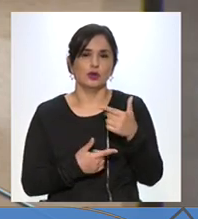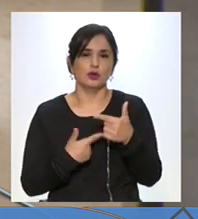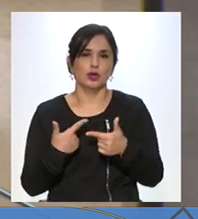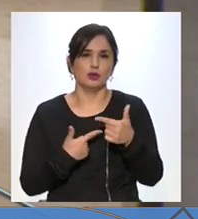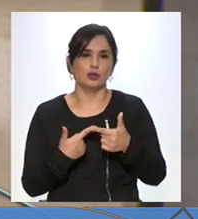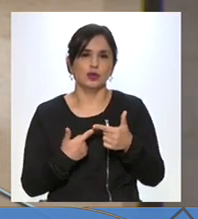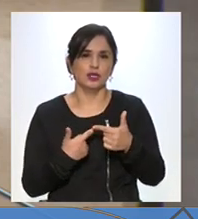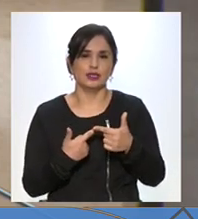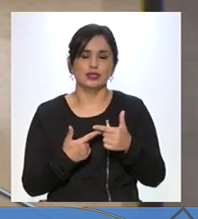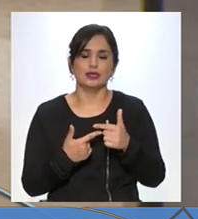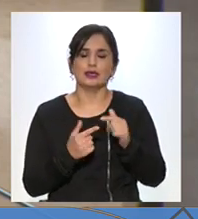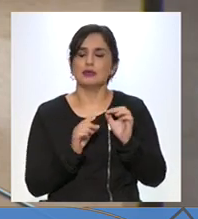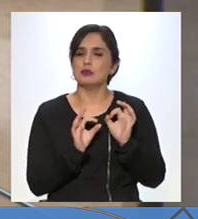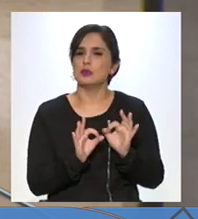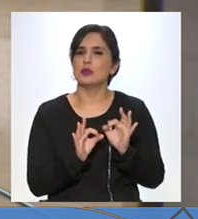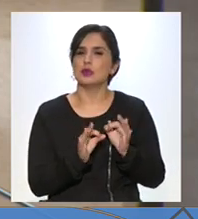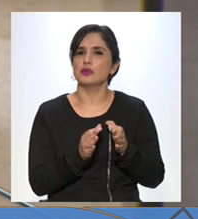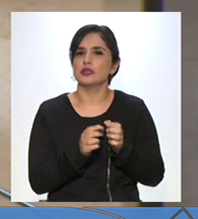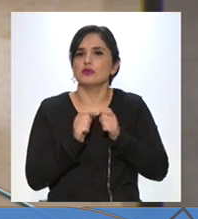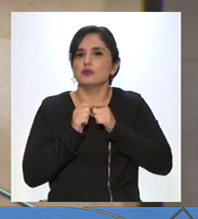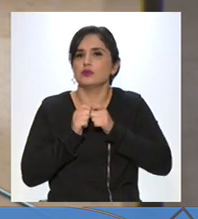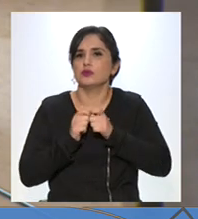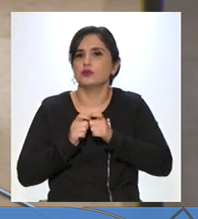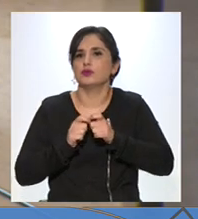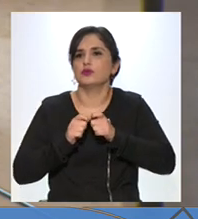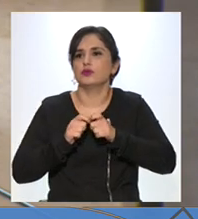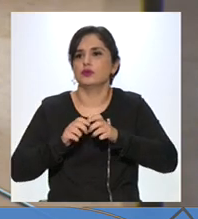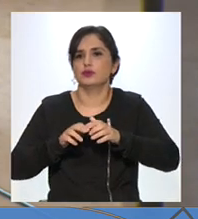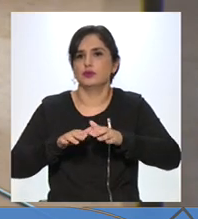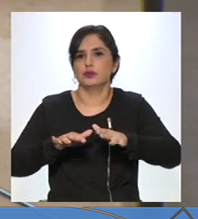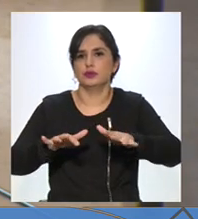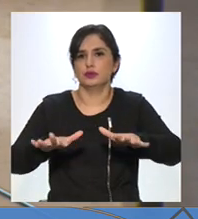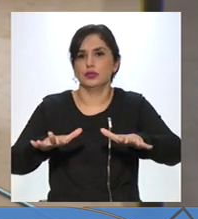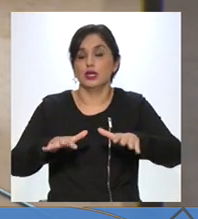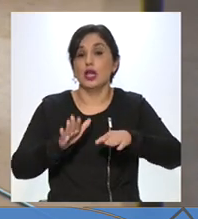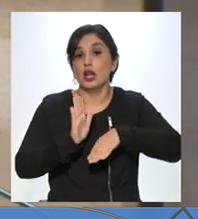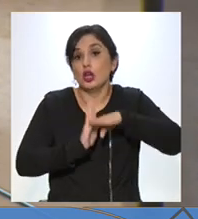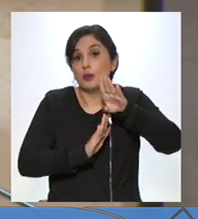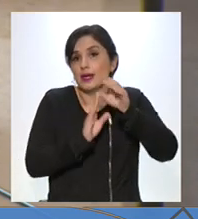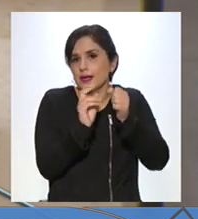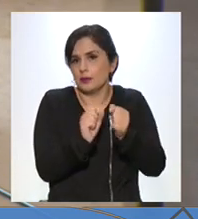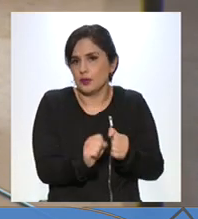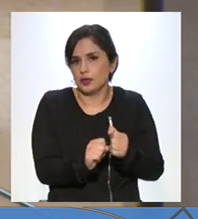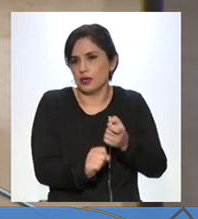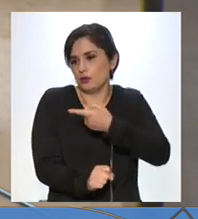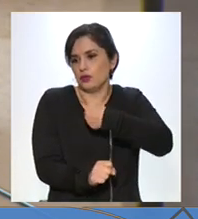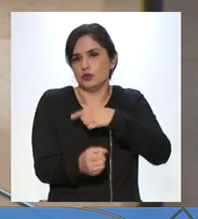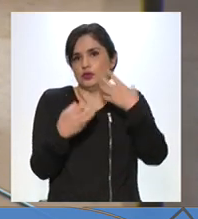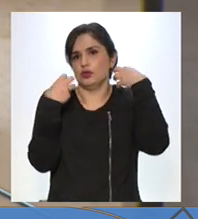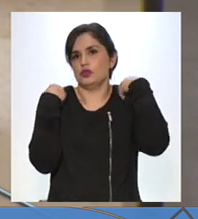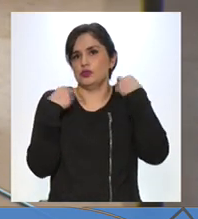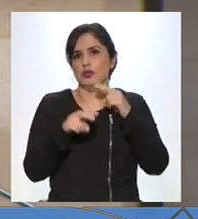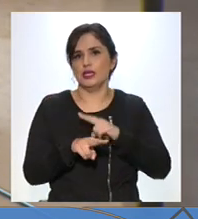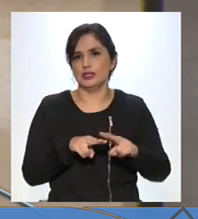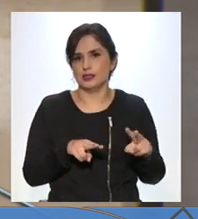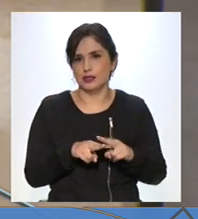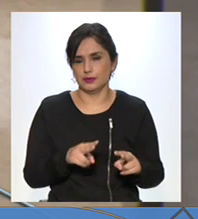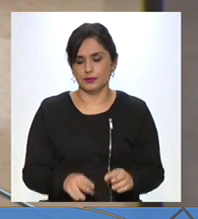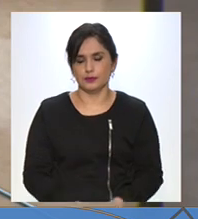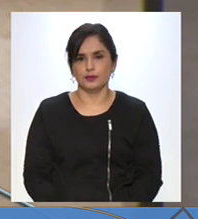monetaria extraordinariamente expansiva, lo más expansivo que podíamos hacer. Y al pasar